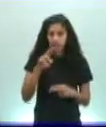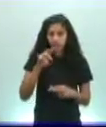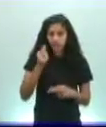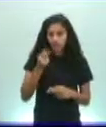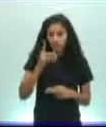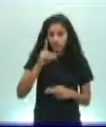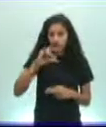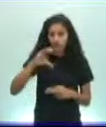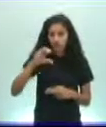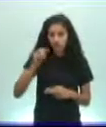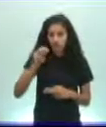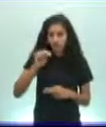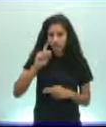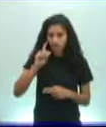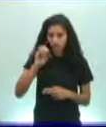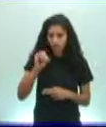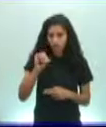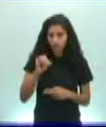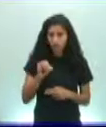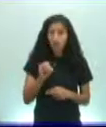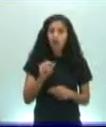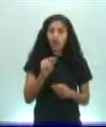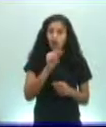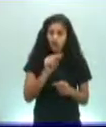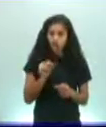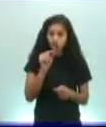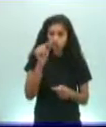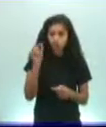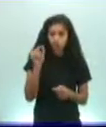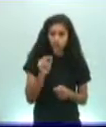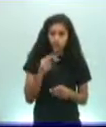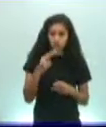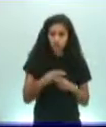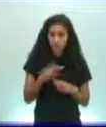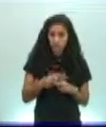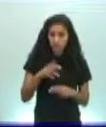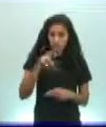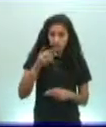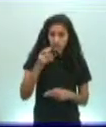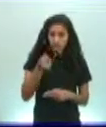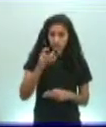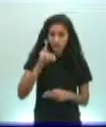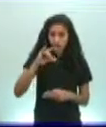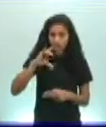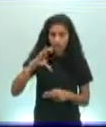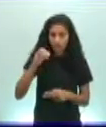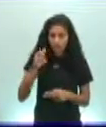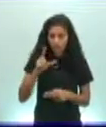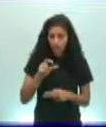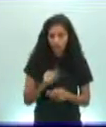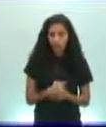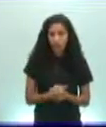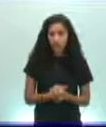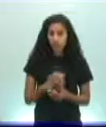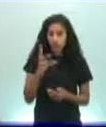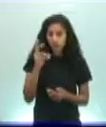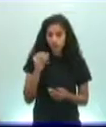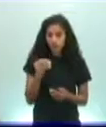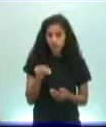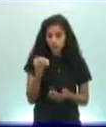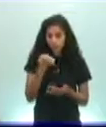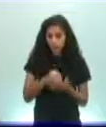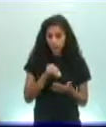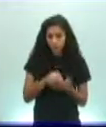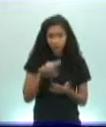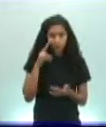Al símbolo como tal lo conocemos como radical. y al número del cual estamos